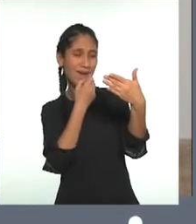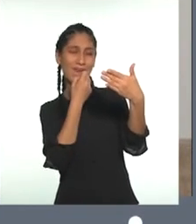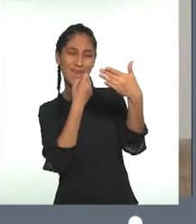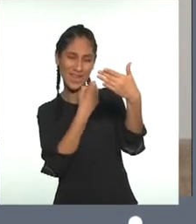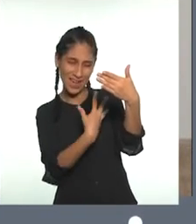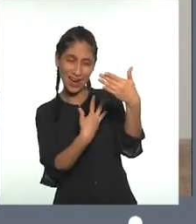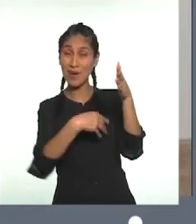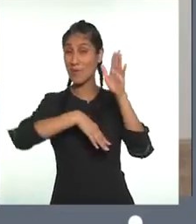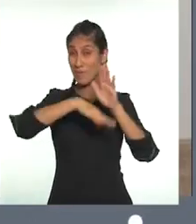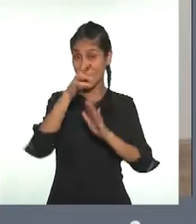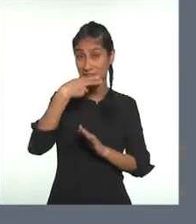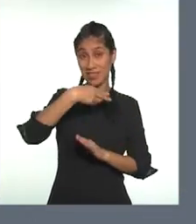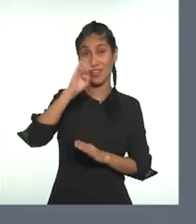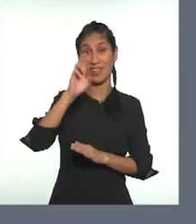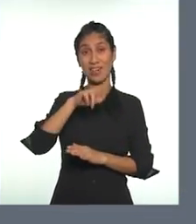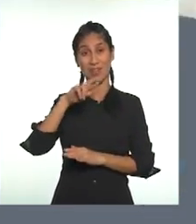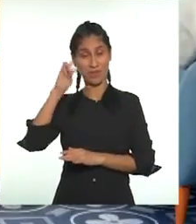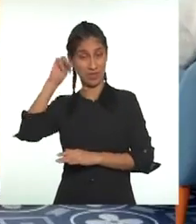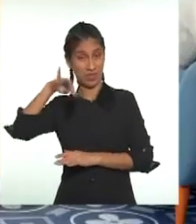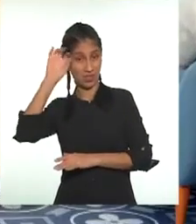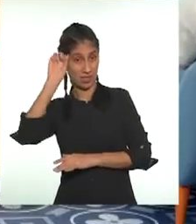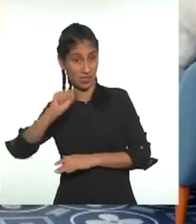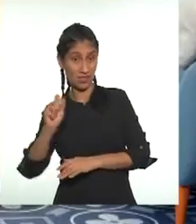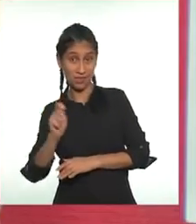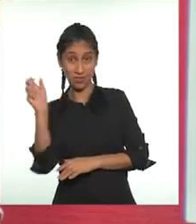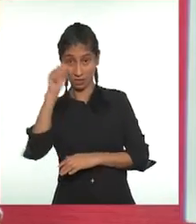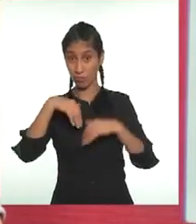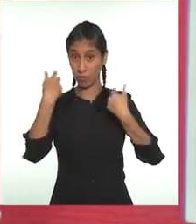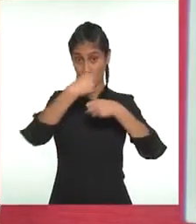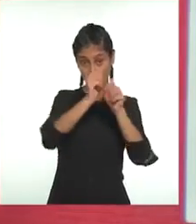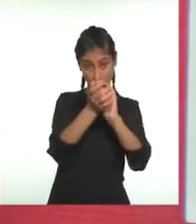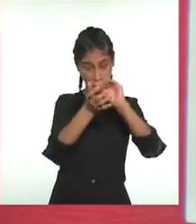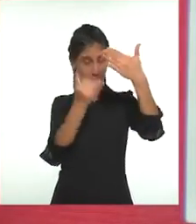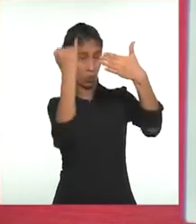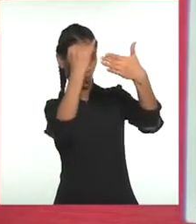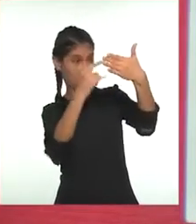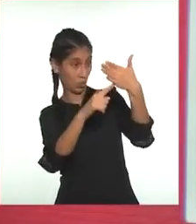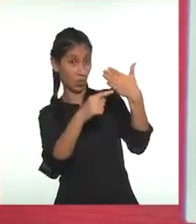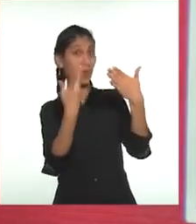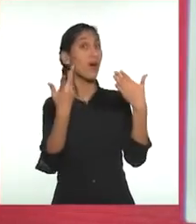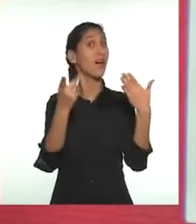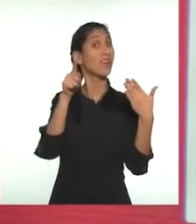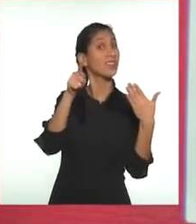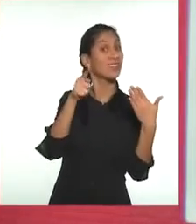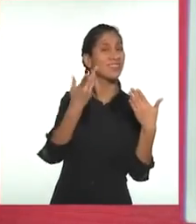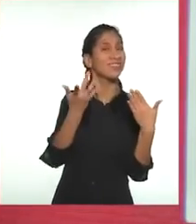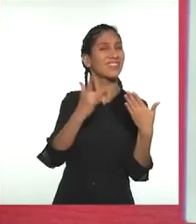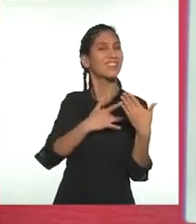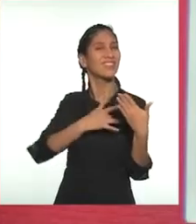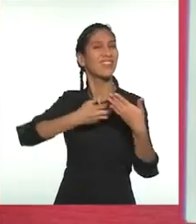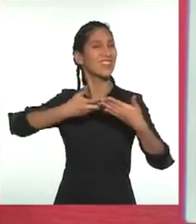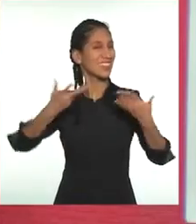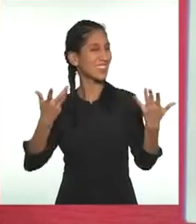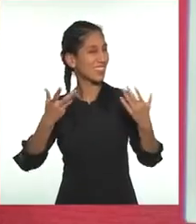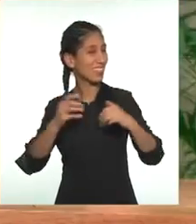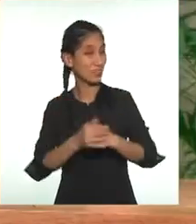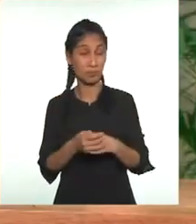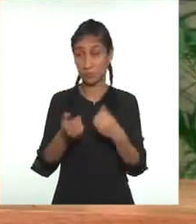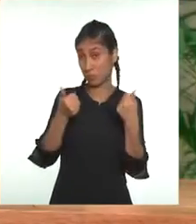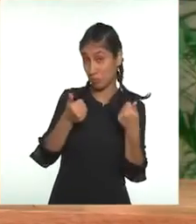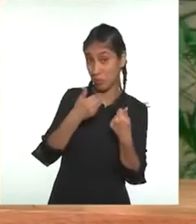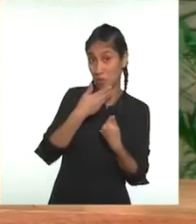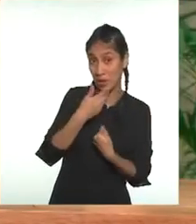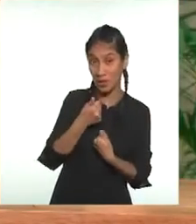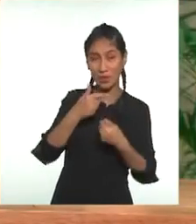más herramientas tenemos para crear. Y Mario, ¿qué tal estuvo la experiencia? ¿Cómo te has sentido al realizar esta actividad?